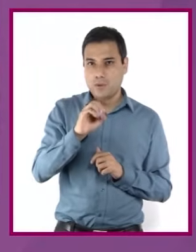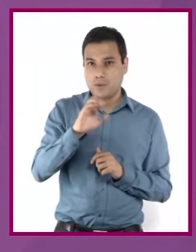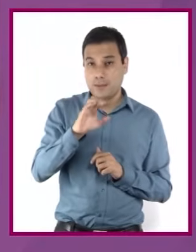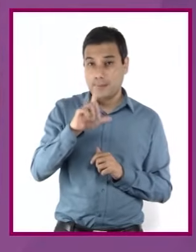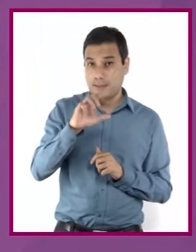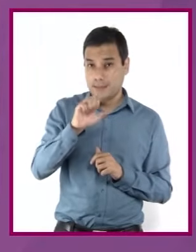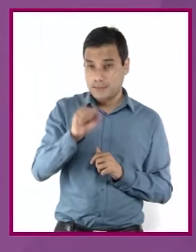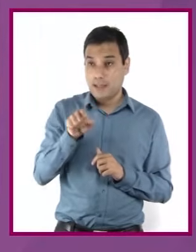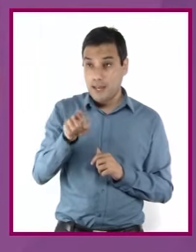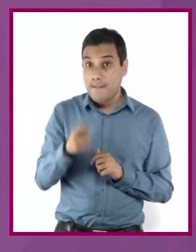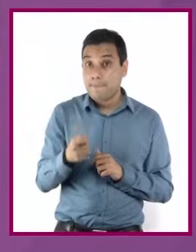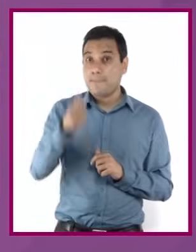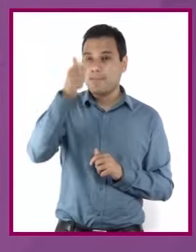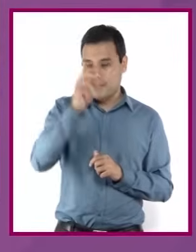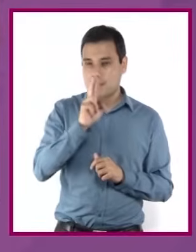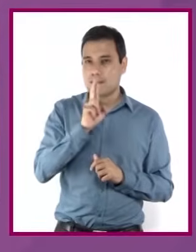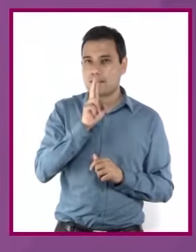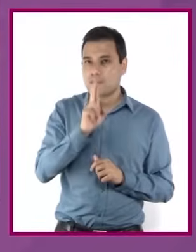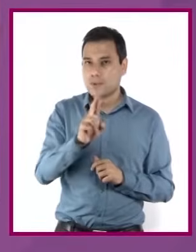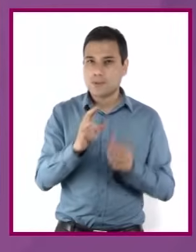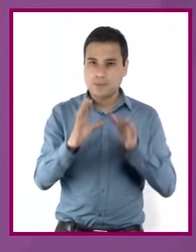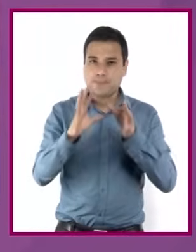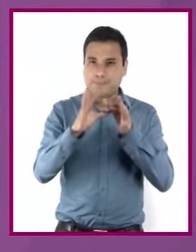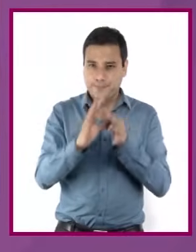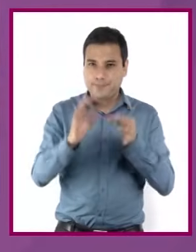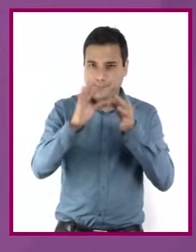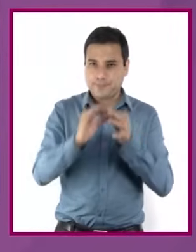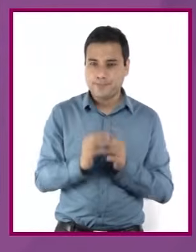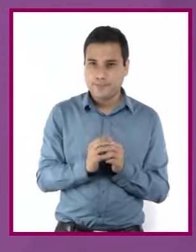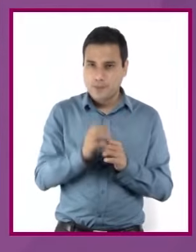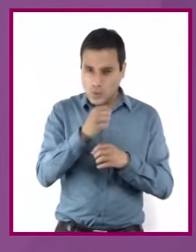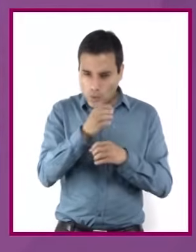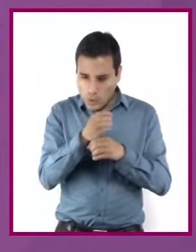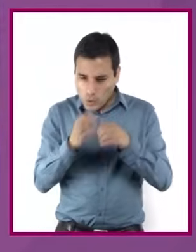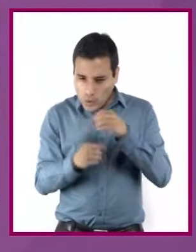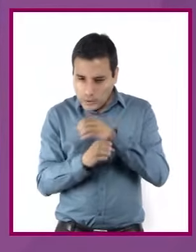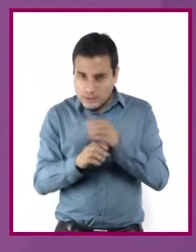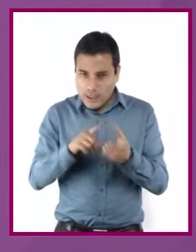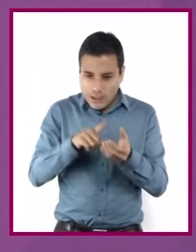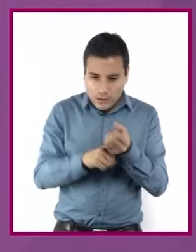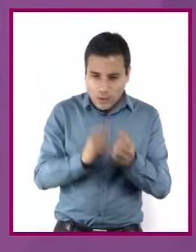dio la primera respuesta a la pregunta ¿de qué está hecha la materia?